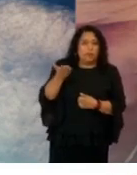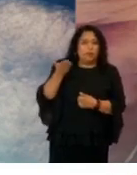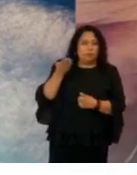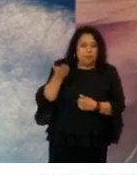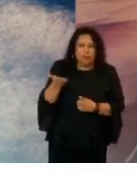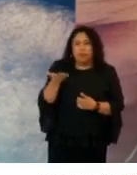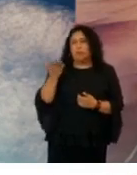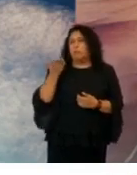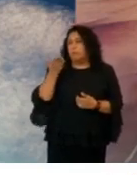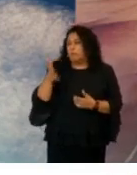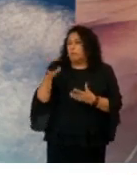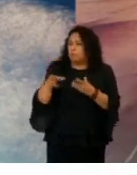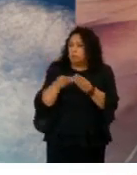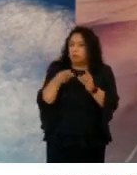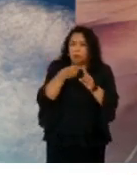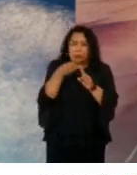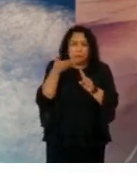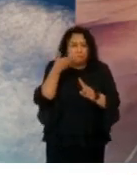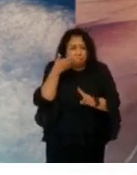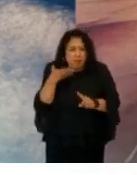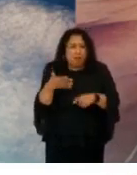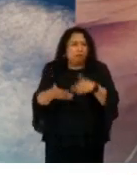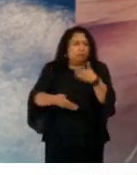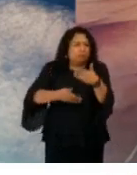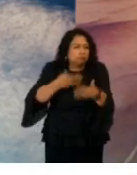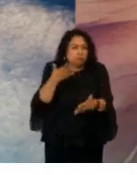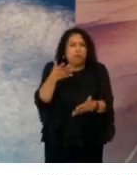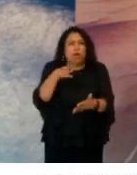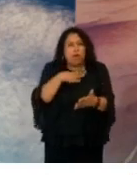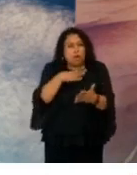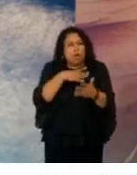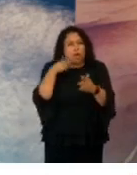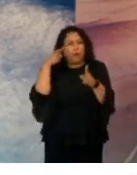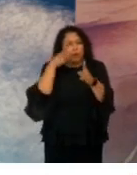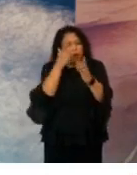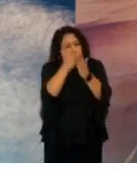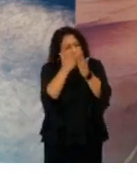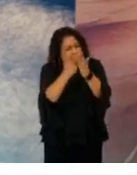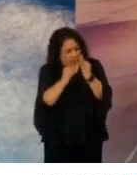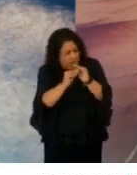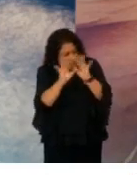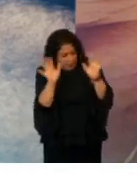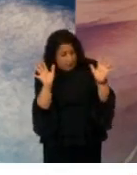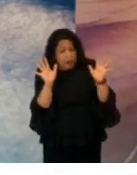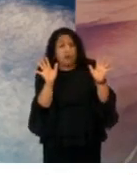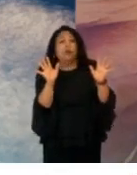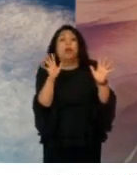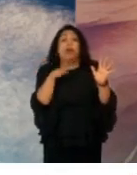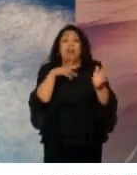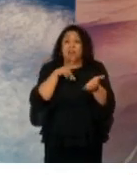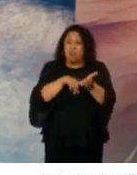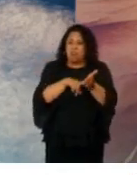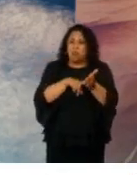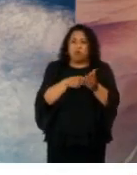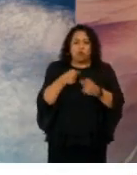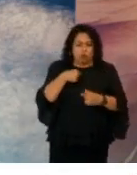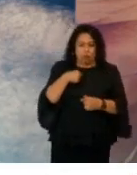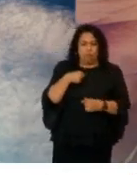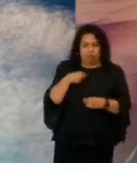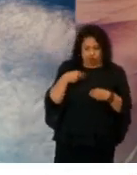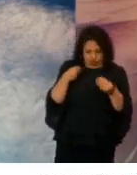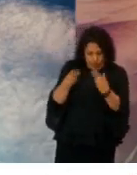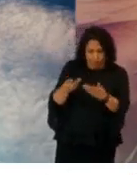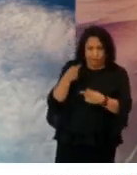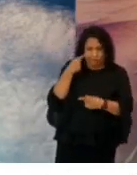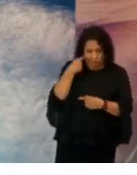demanda agregada, bien articulada, que fluya, que tenga claros sus objetivos, tiende a generar una buena oferta, tiende